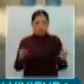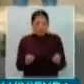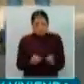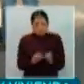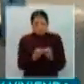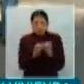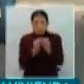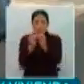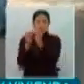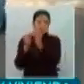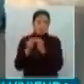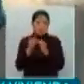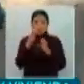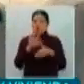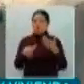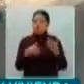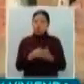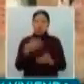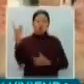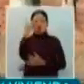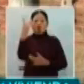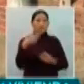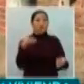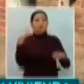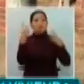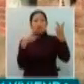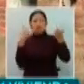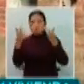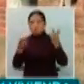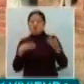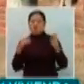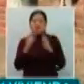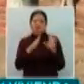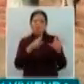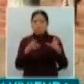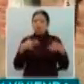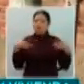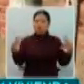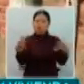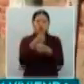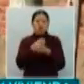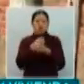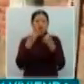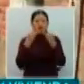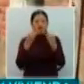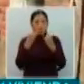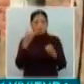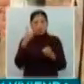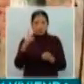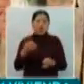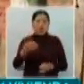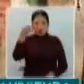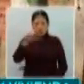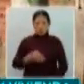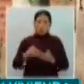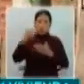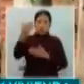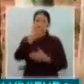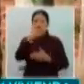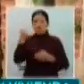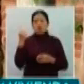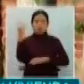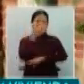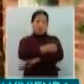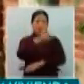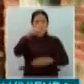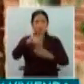porque visitamos a todo el país y nos da esa información que nos guía para el trabajo mismo del día del empadronamiento. Y